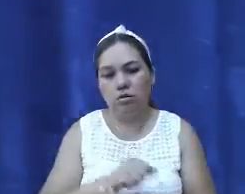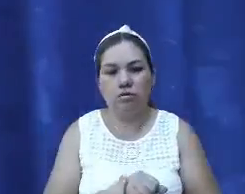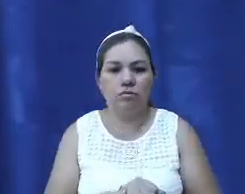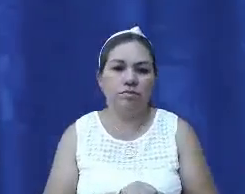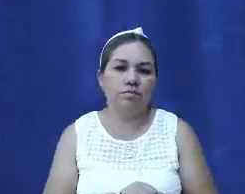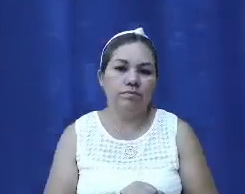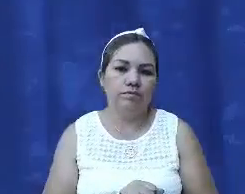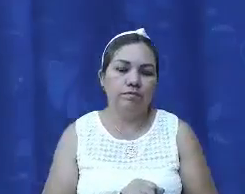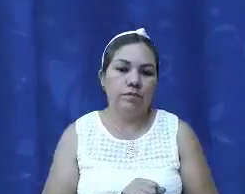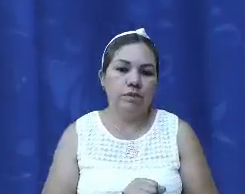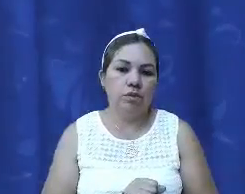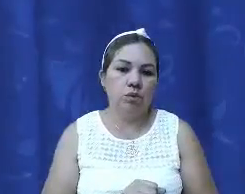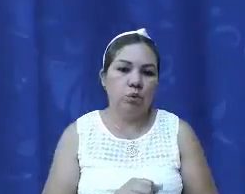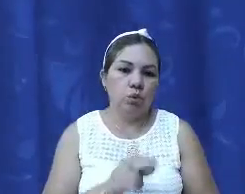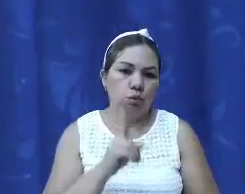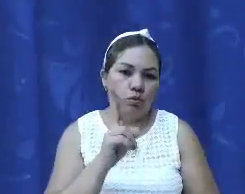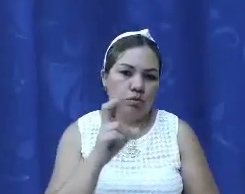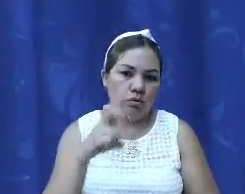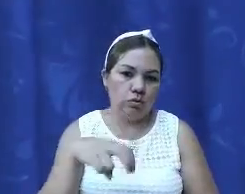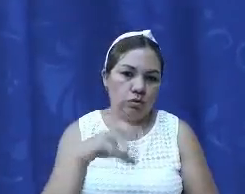unirlo esto a las unciones.